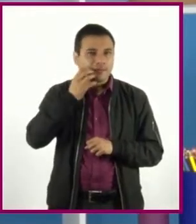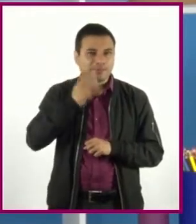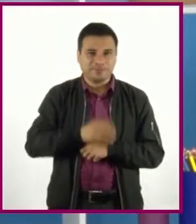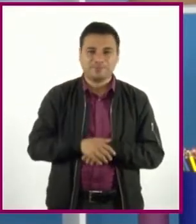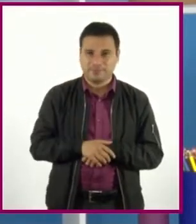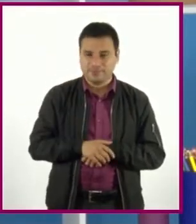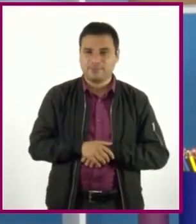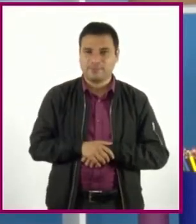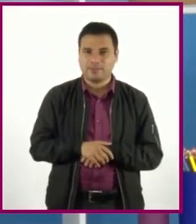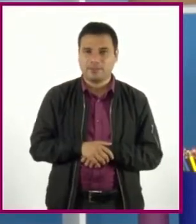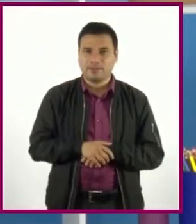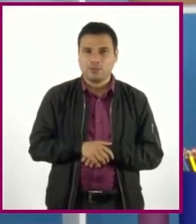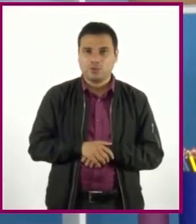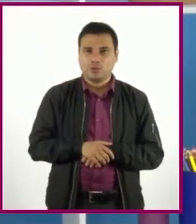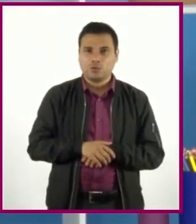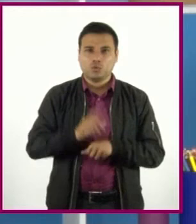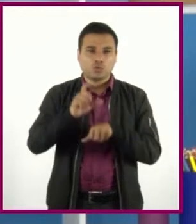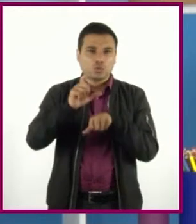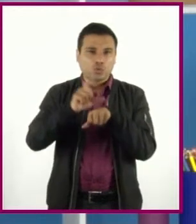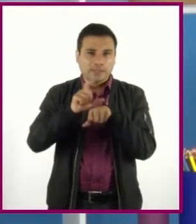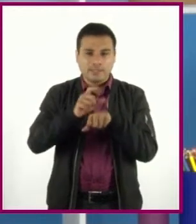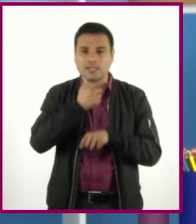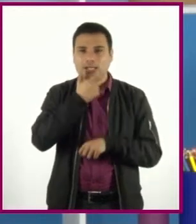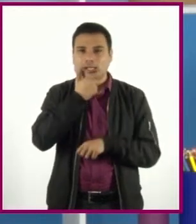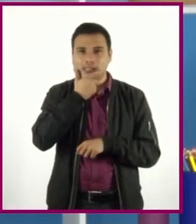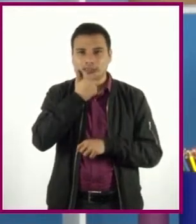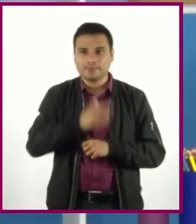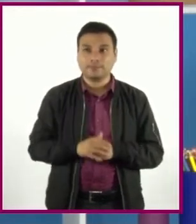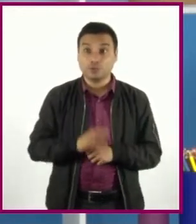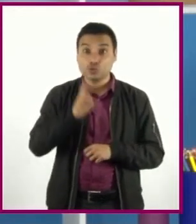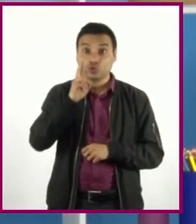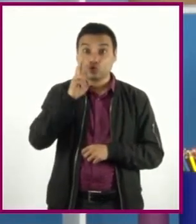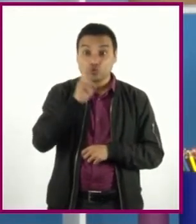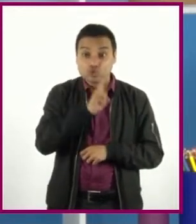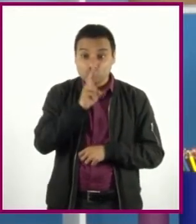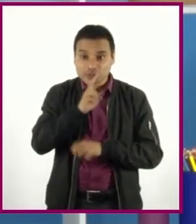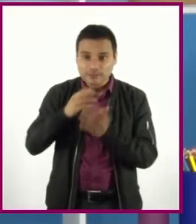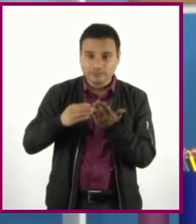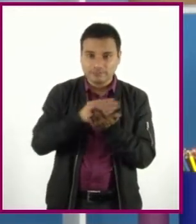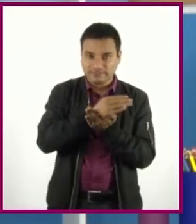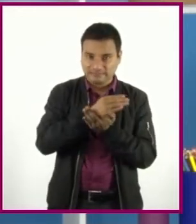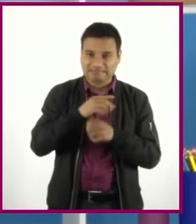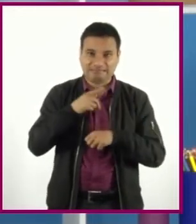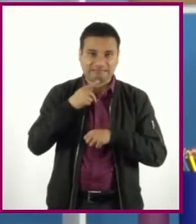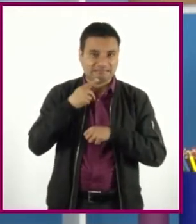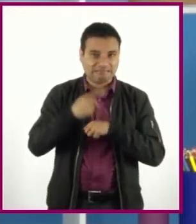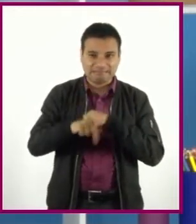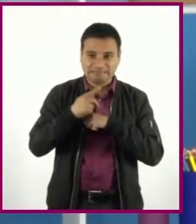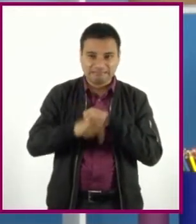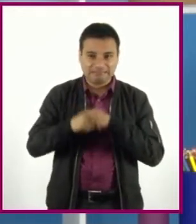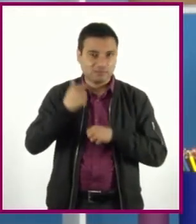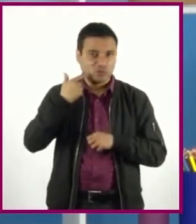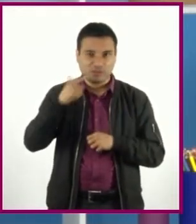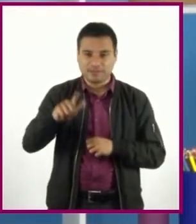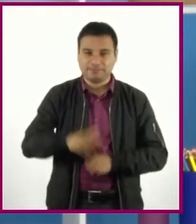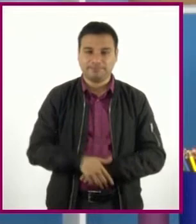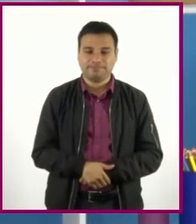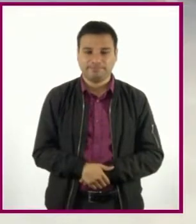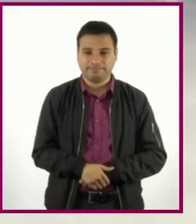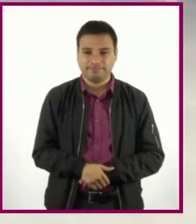Inglaterra, para quienes la presencia de Rusia presenta un riesgo para sus intereses económicos en la región.